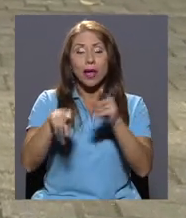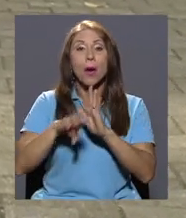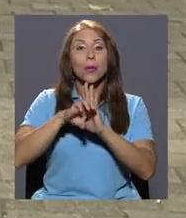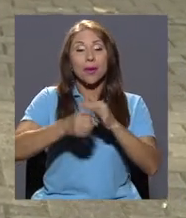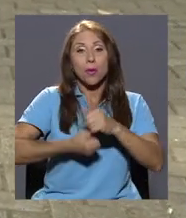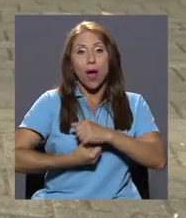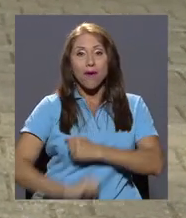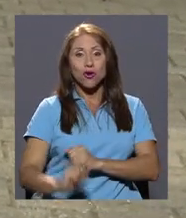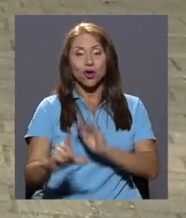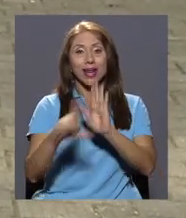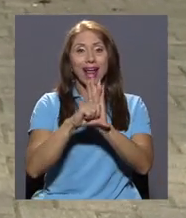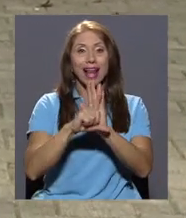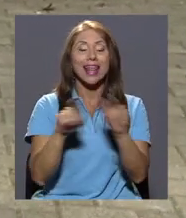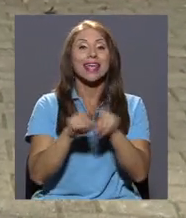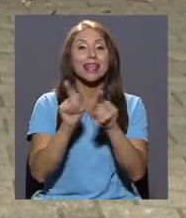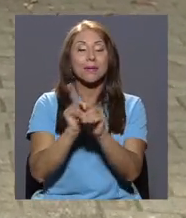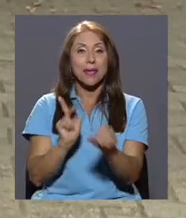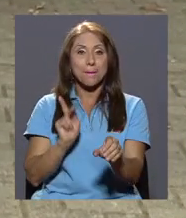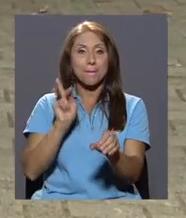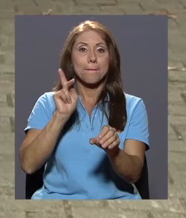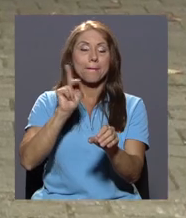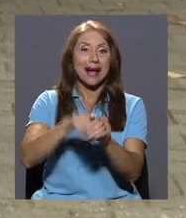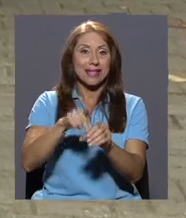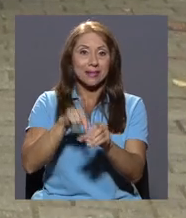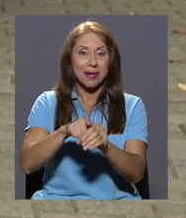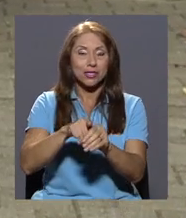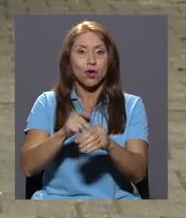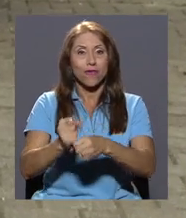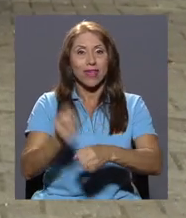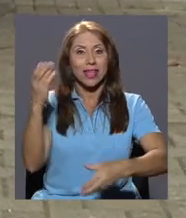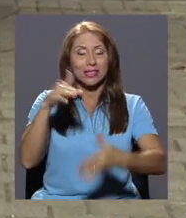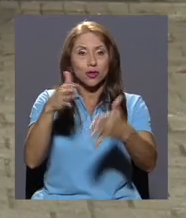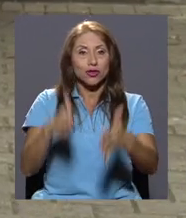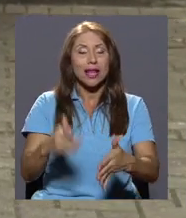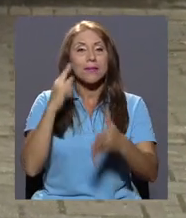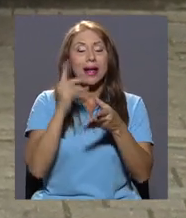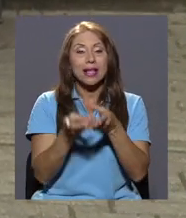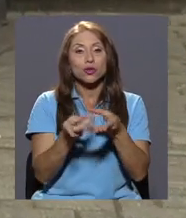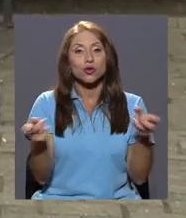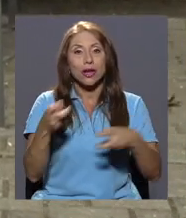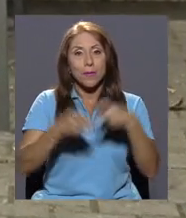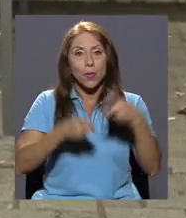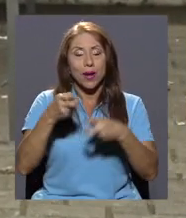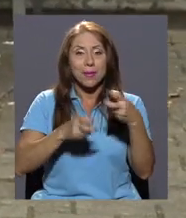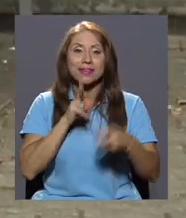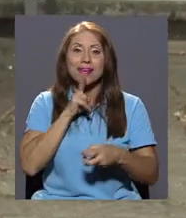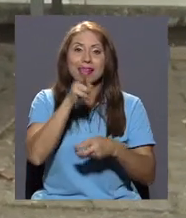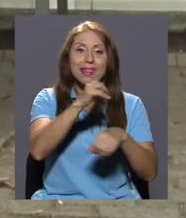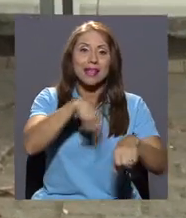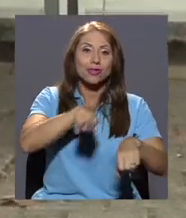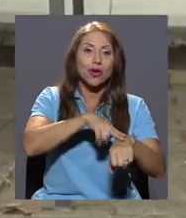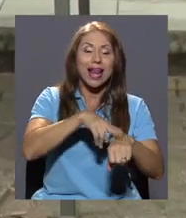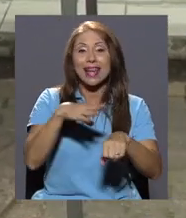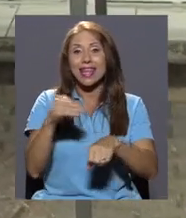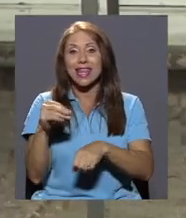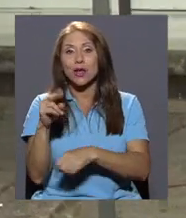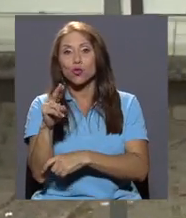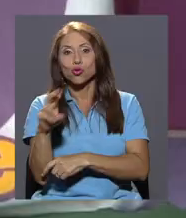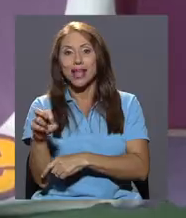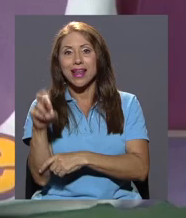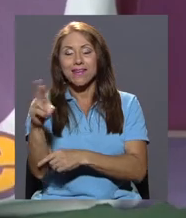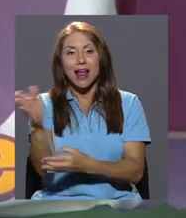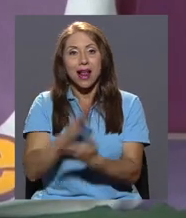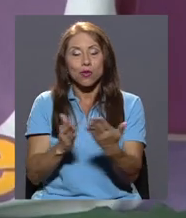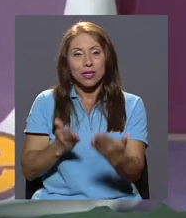como el aborto legal y una participación de la Federación de Estudiantes para solucionar problemáticas de la realidad nacional y de la UCR son algunas